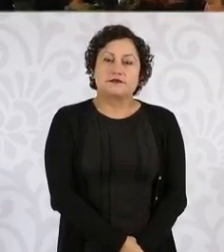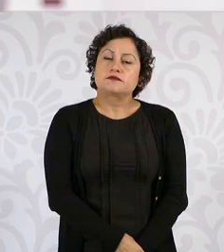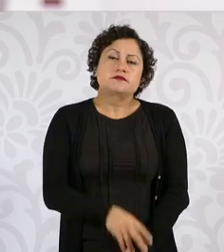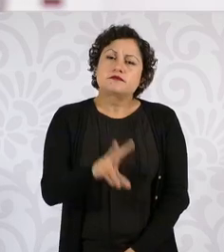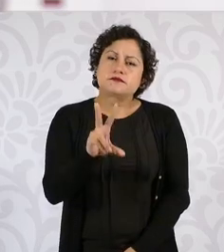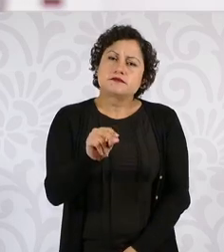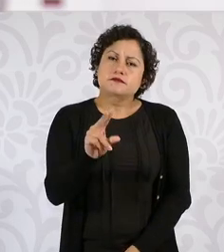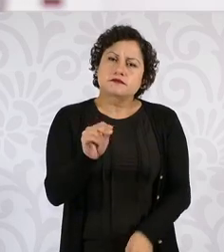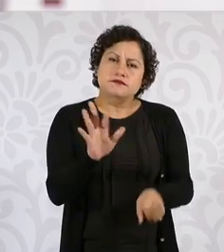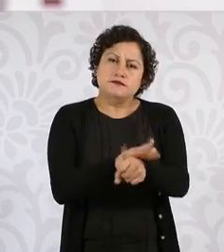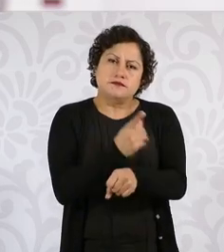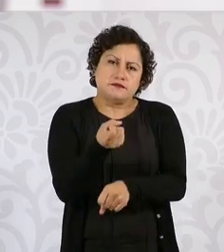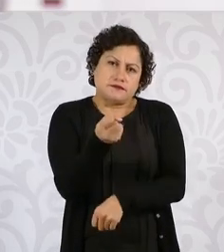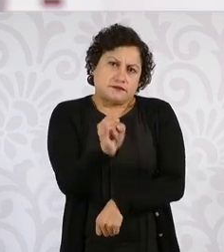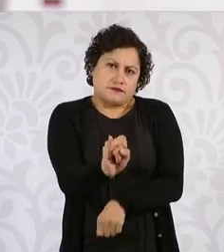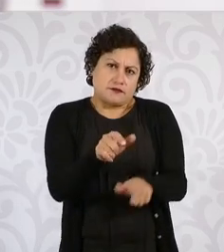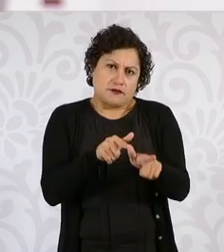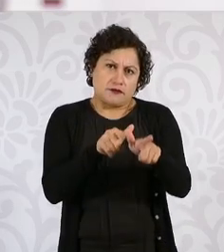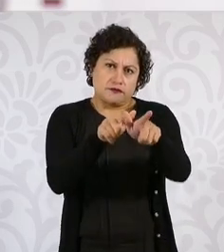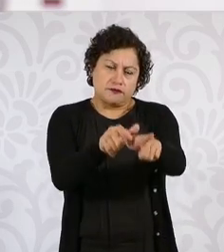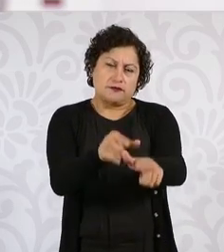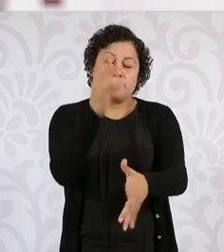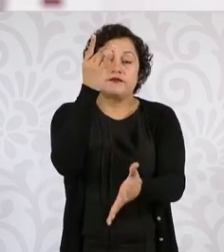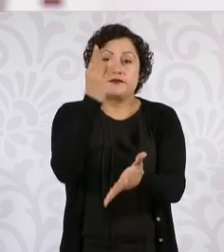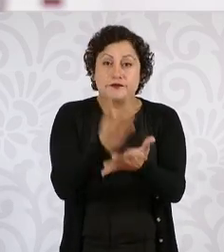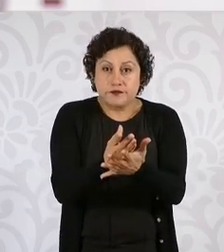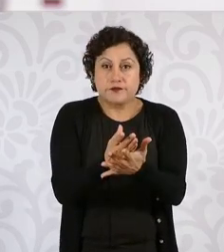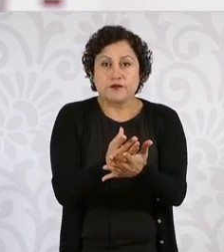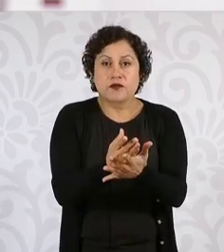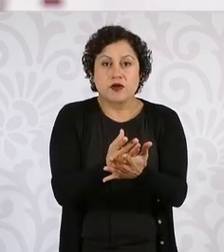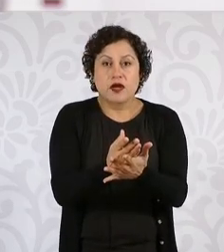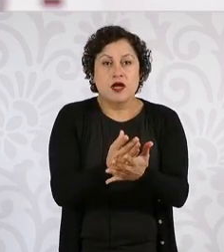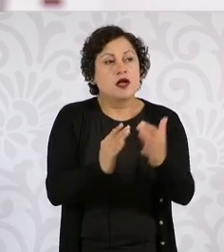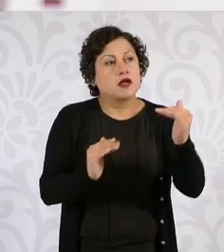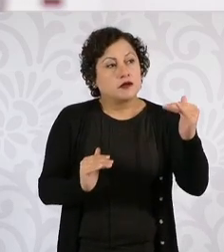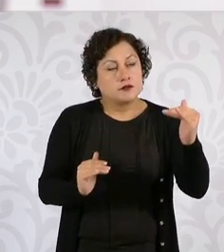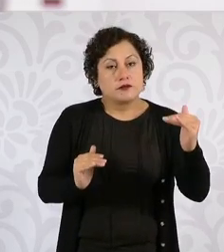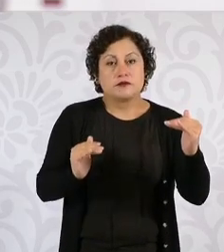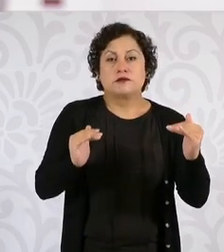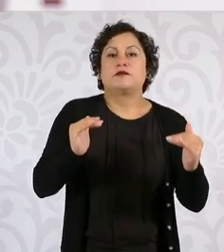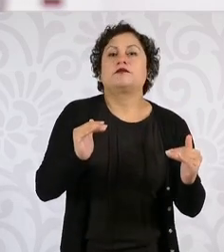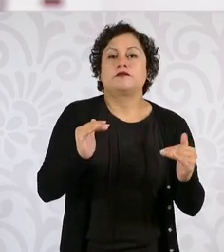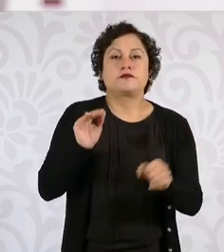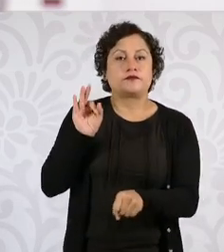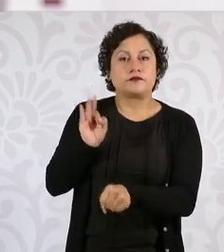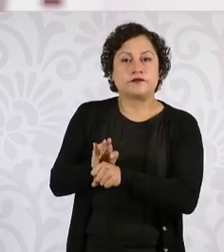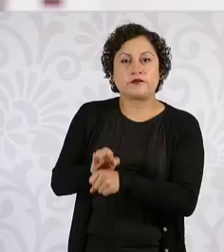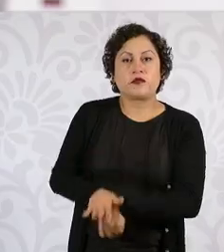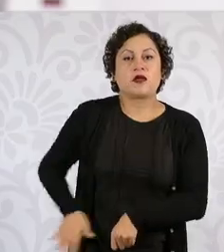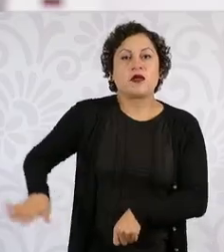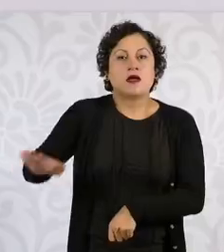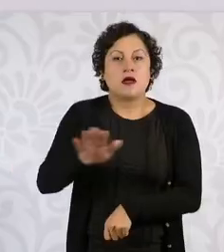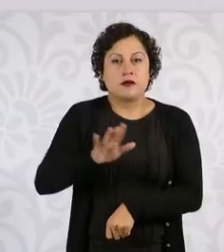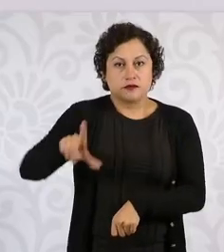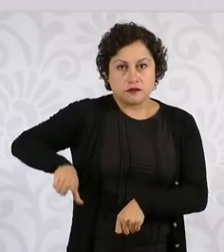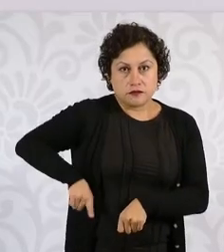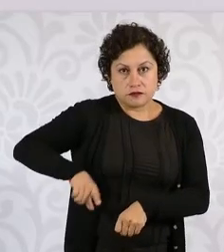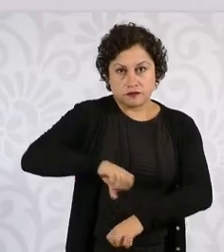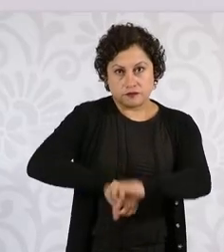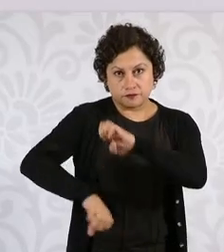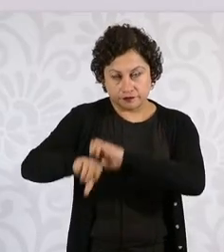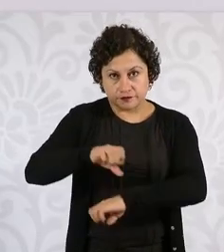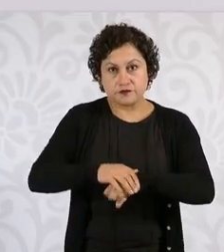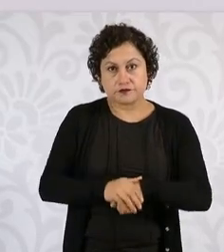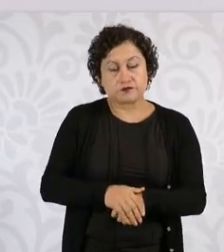eso. Nada más se le da preponderancia y se modifican las empresas públicas. Entonces, no tienen por qué los